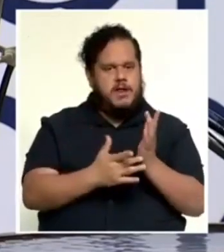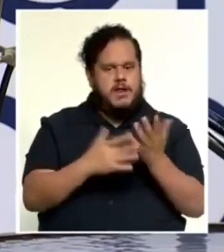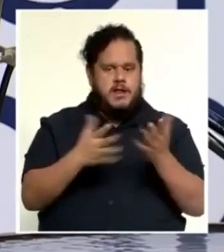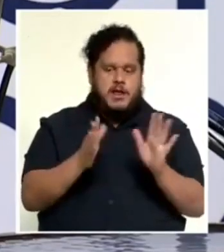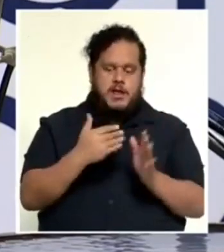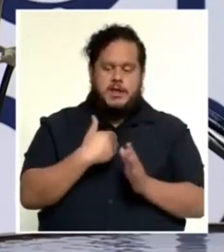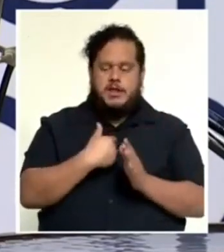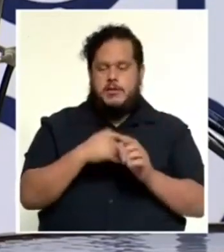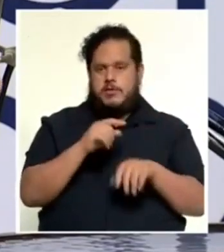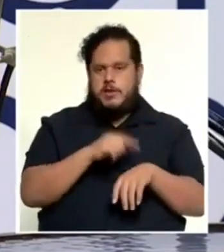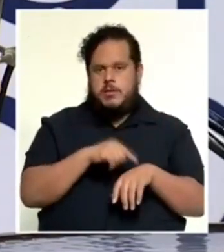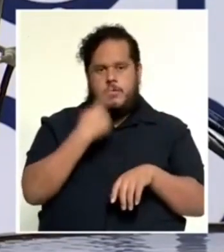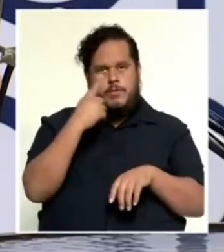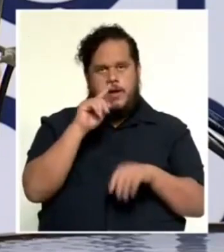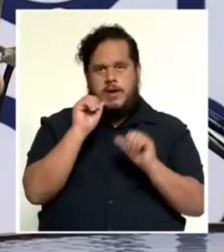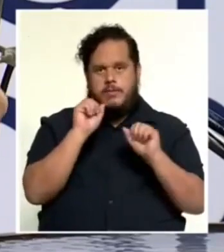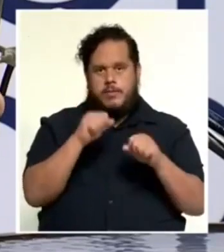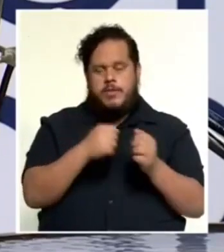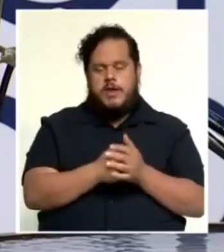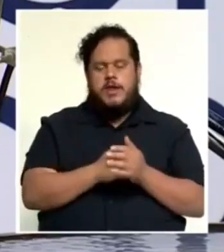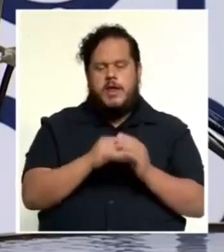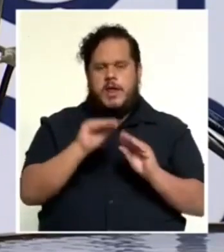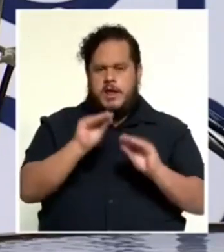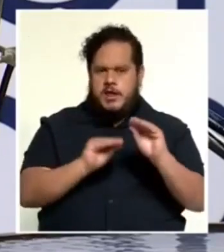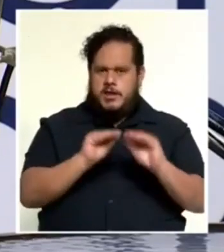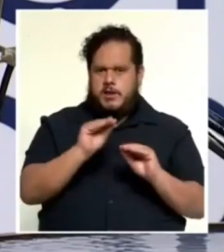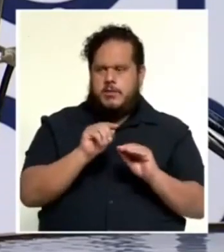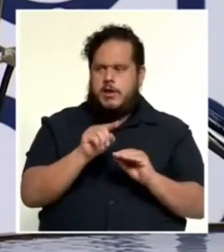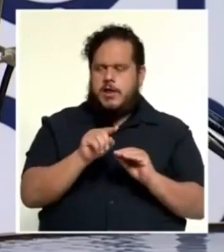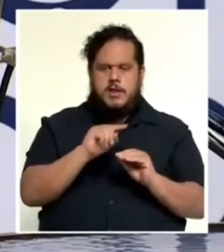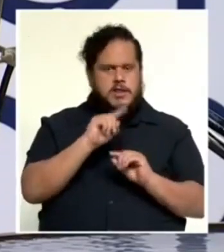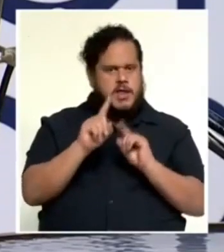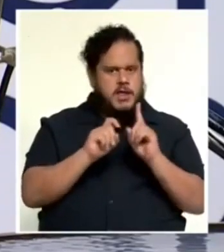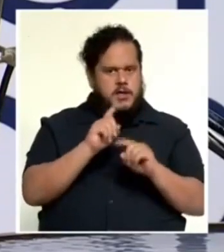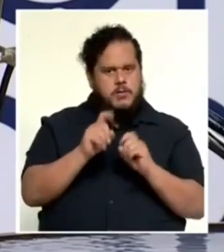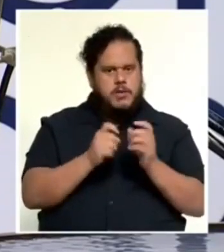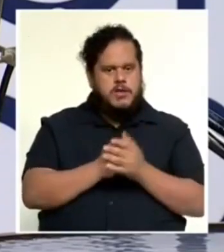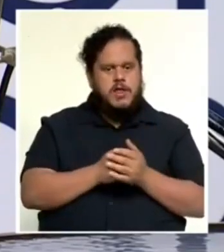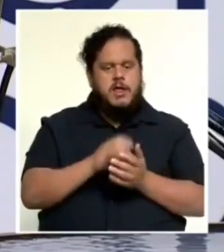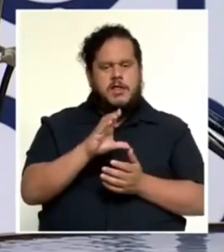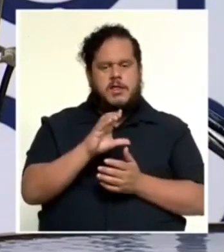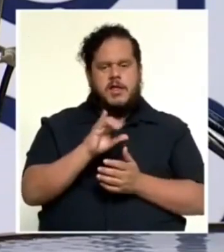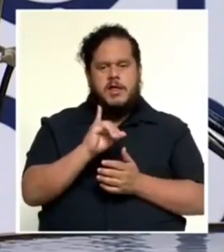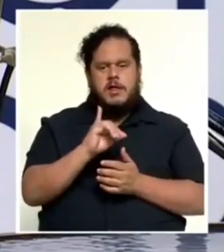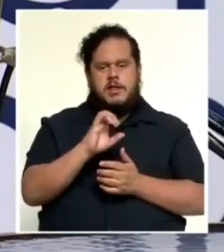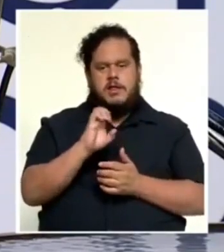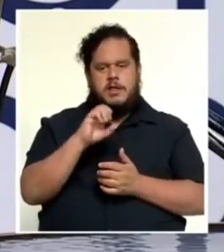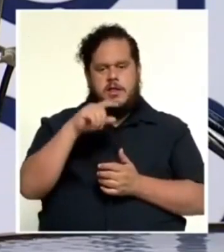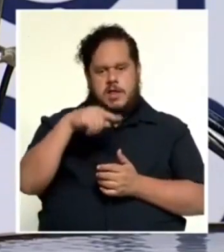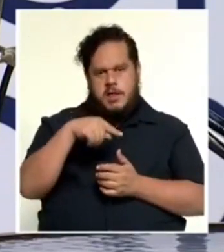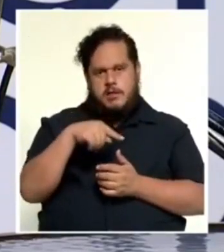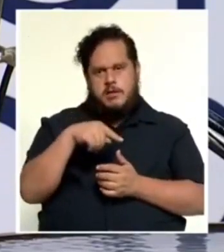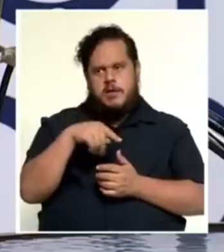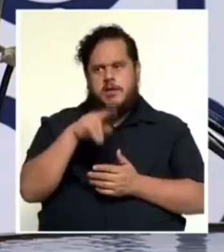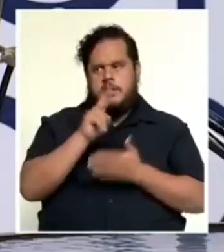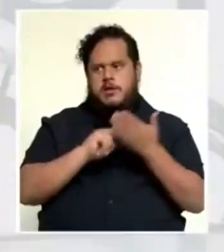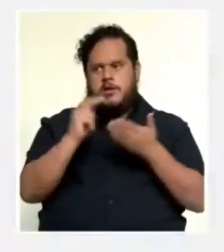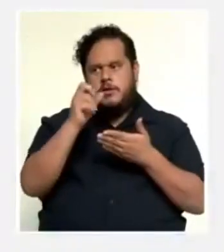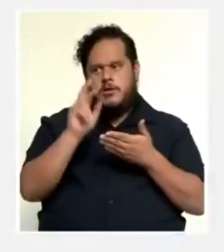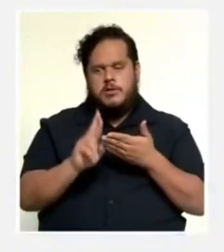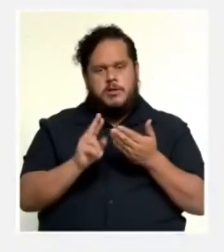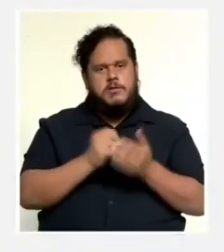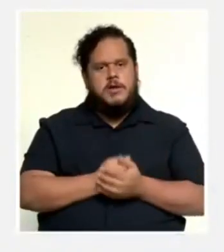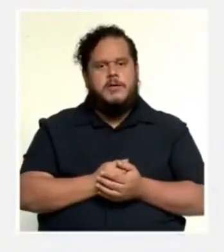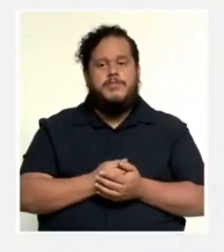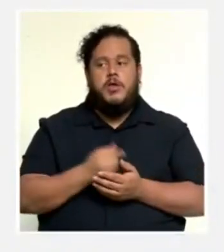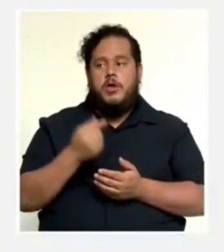tiempo para poder situar esta encuesta del Centro de Investigación y Estudios Políticos de la Universidad de Costa